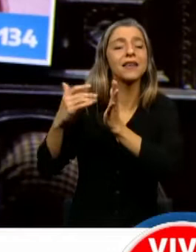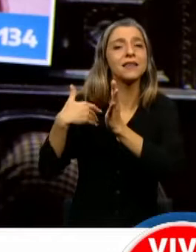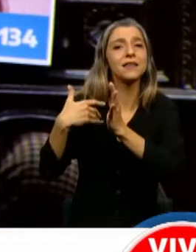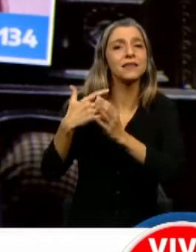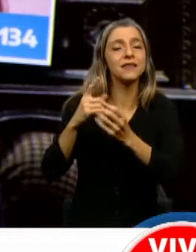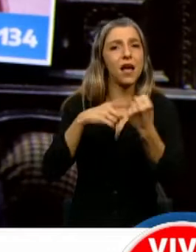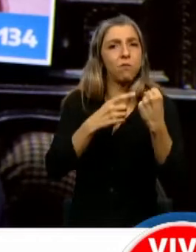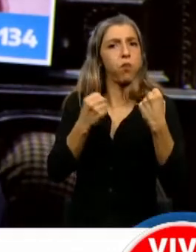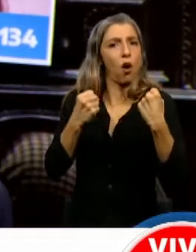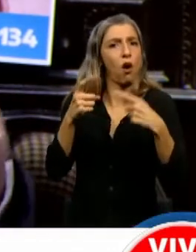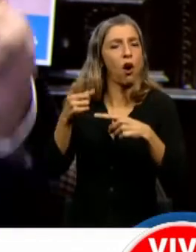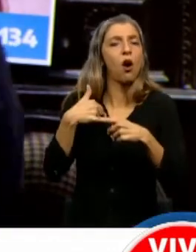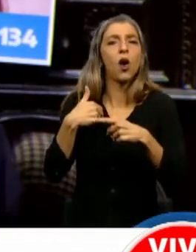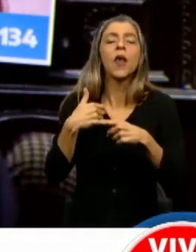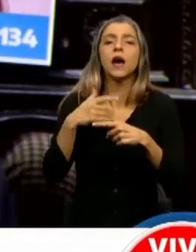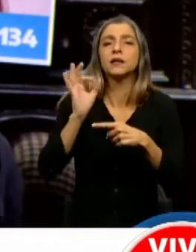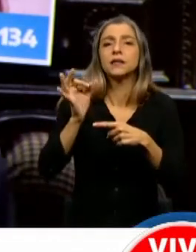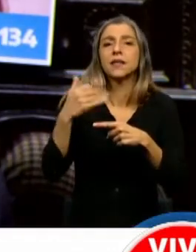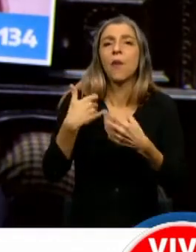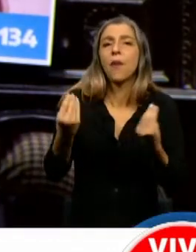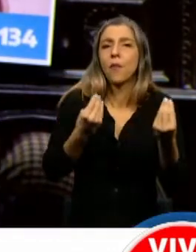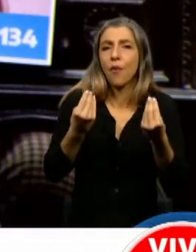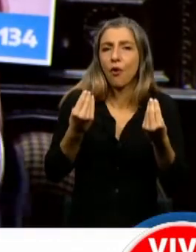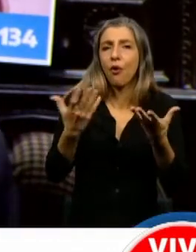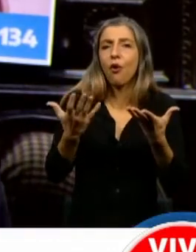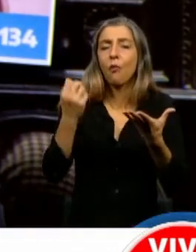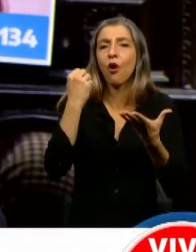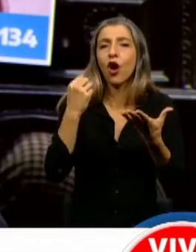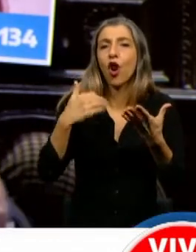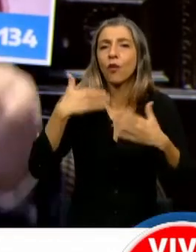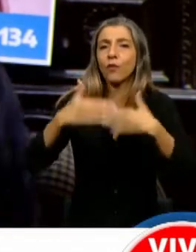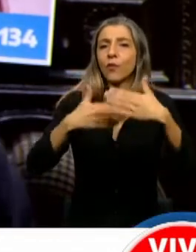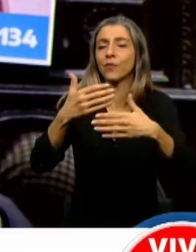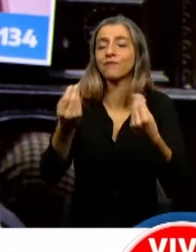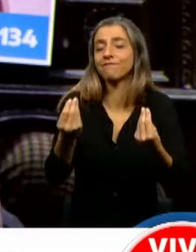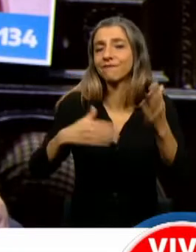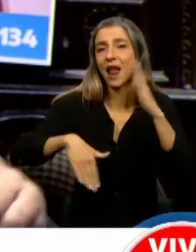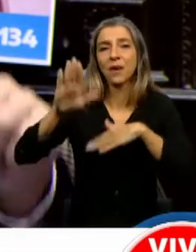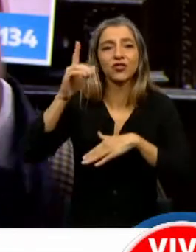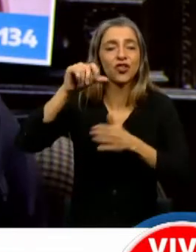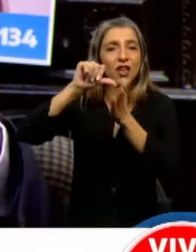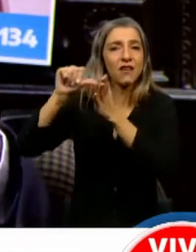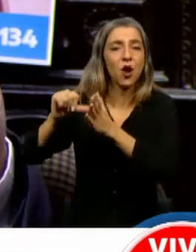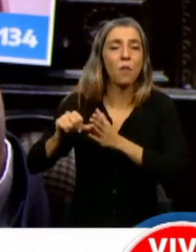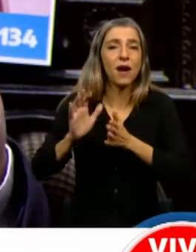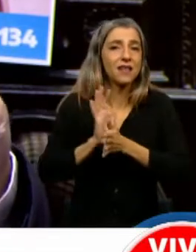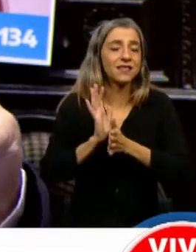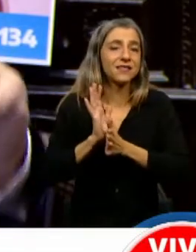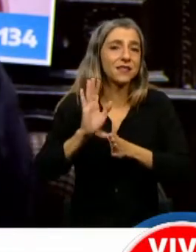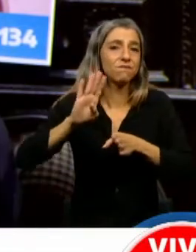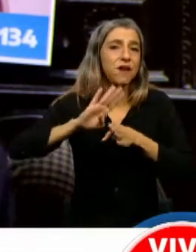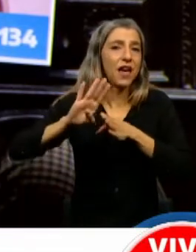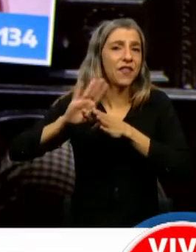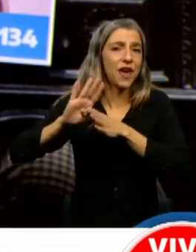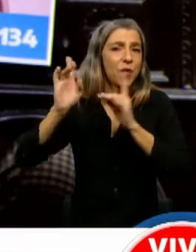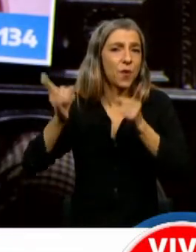la pandemia, la mayoría de los países lo hicieron utilizando el endeudamiento. Los